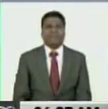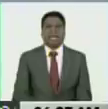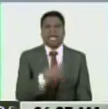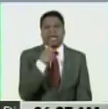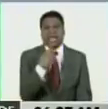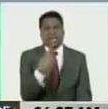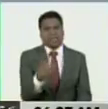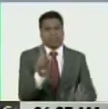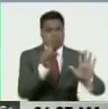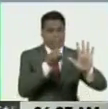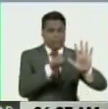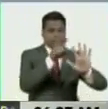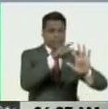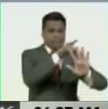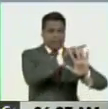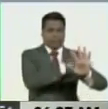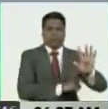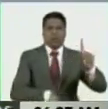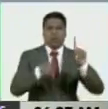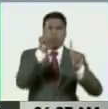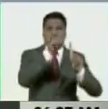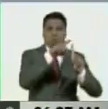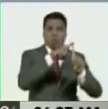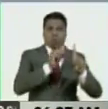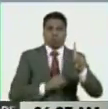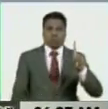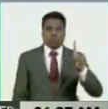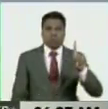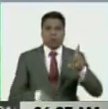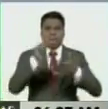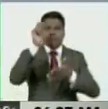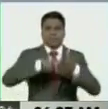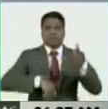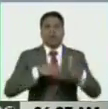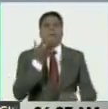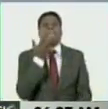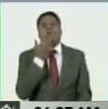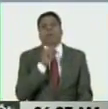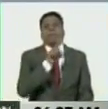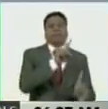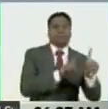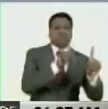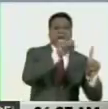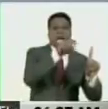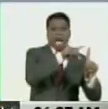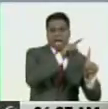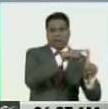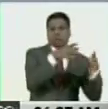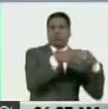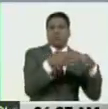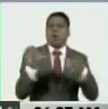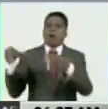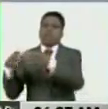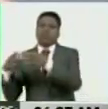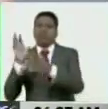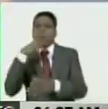la sentencia? 1, la prohibición de la doble militancia. 2, que en esta